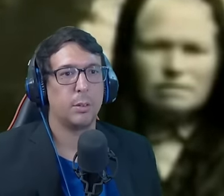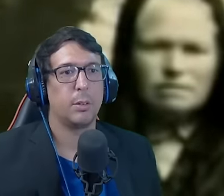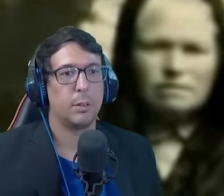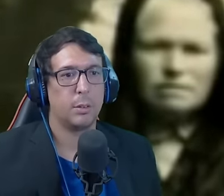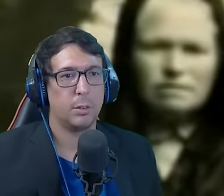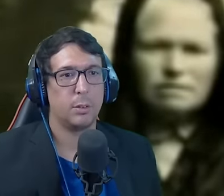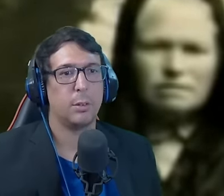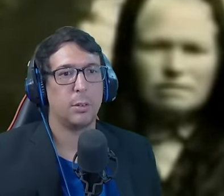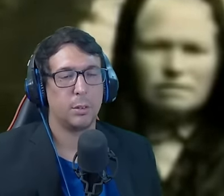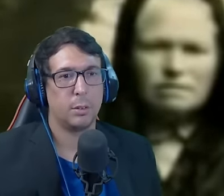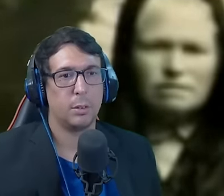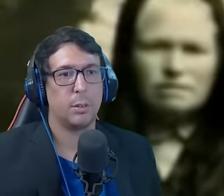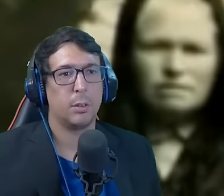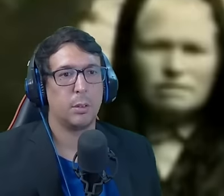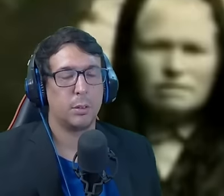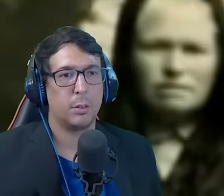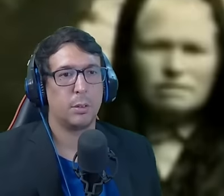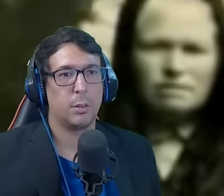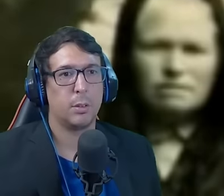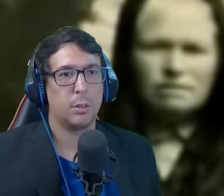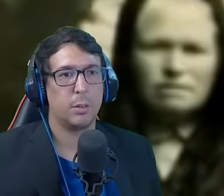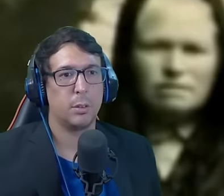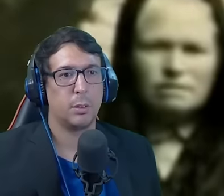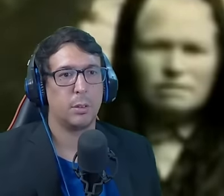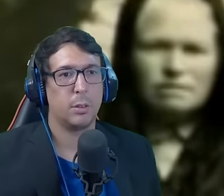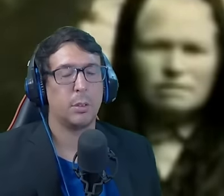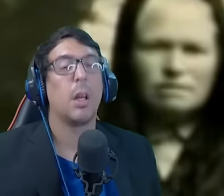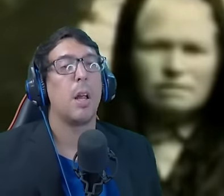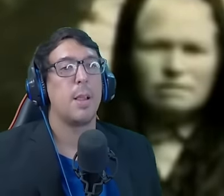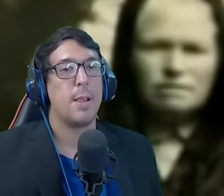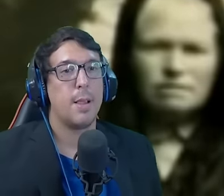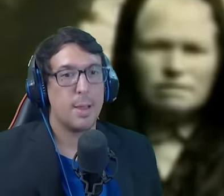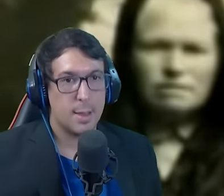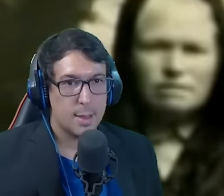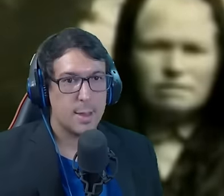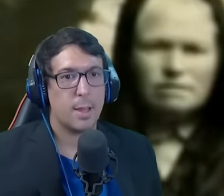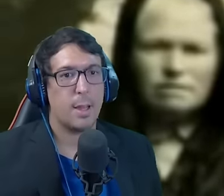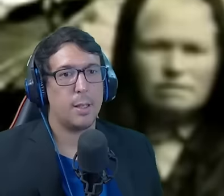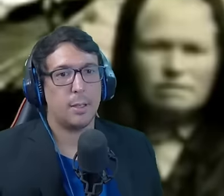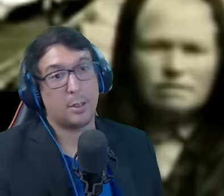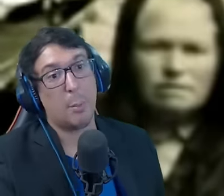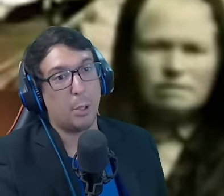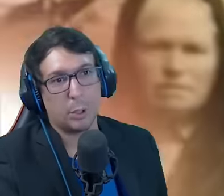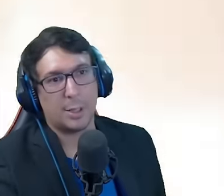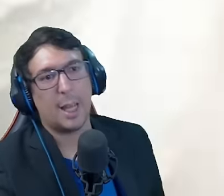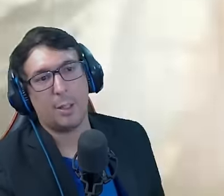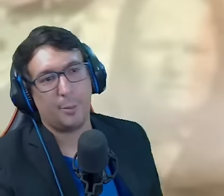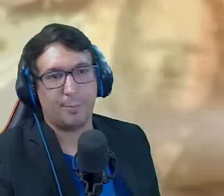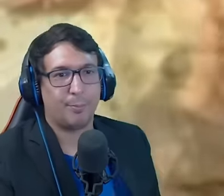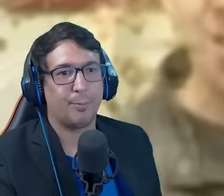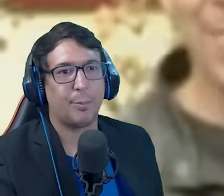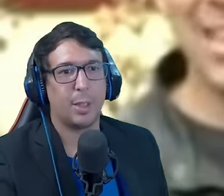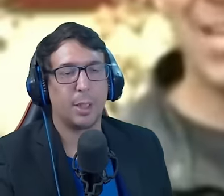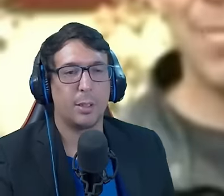Esto explicaría por qué España nunca pudo ingresar plenamente a la revolución industrial y Sudamérica, por extensión, tampoco. Tampoco, claro.